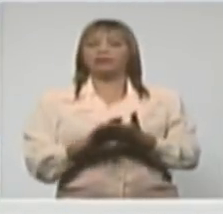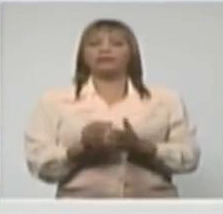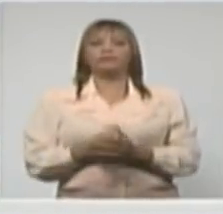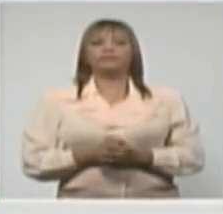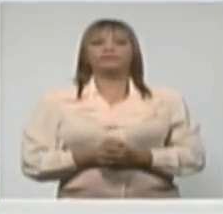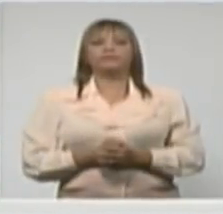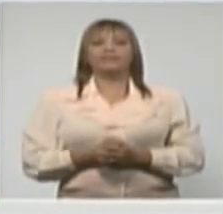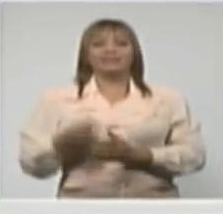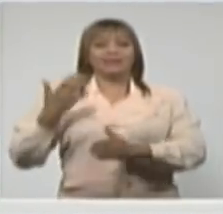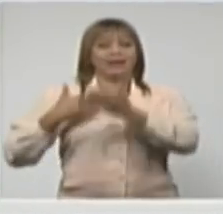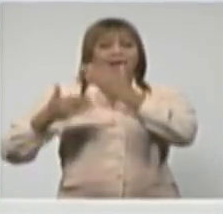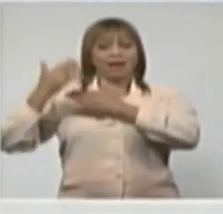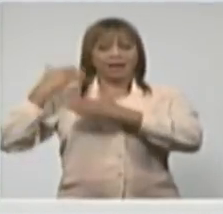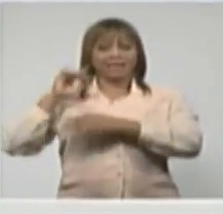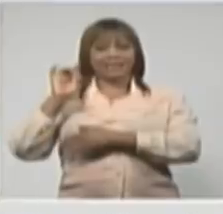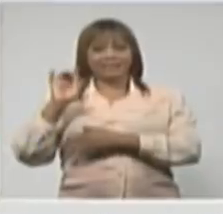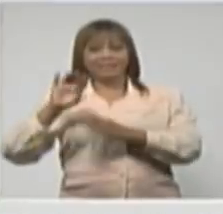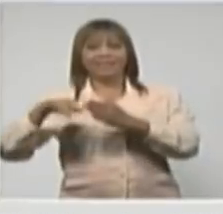días el